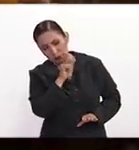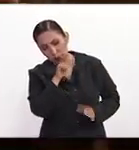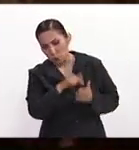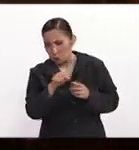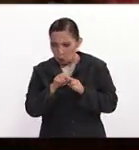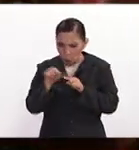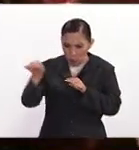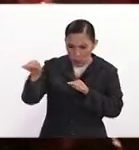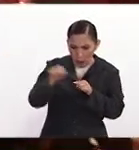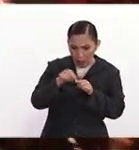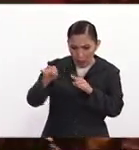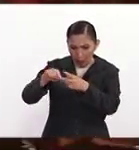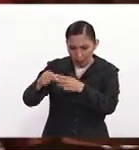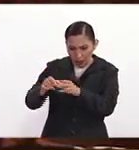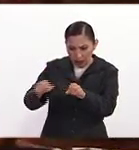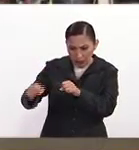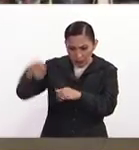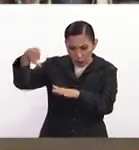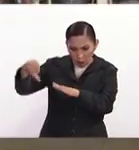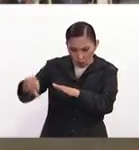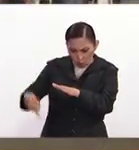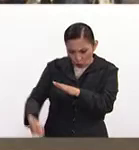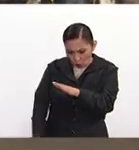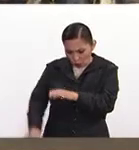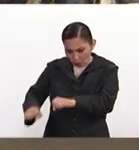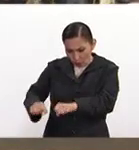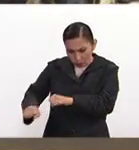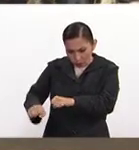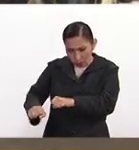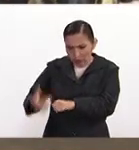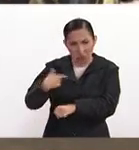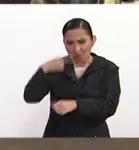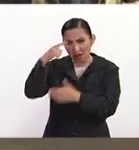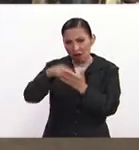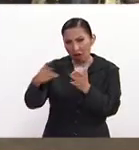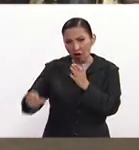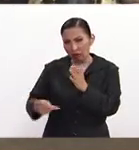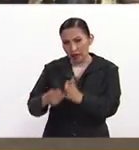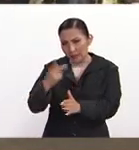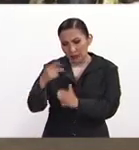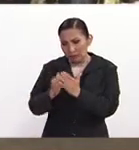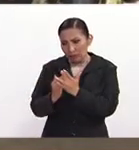ubicación, por la profundidad en la que ocurre, no se esperarían